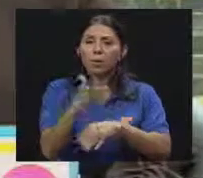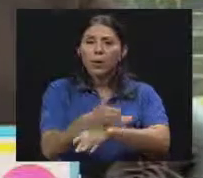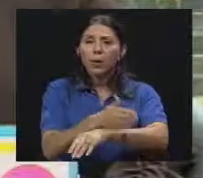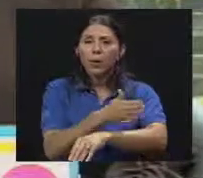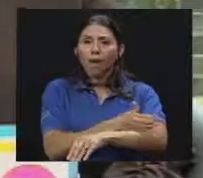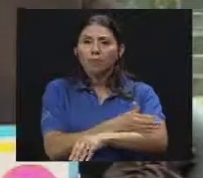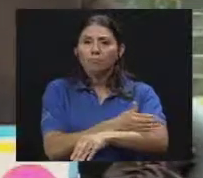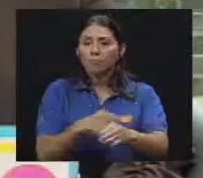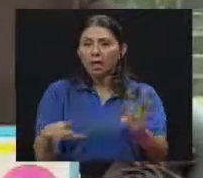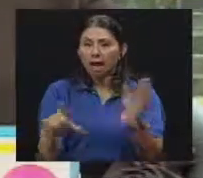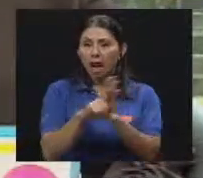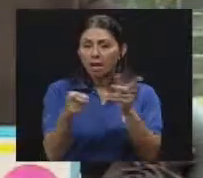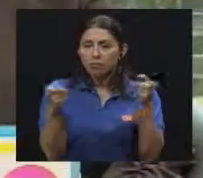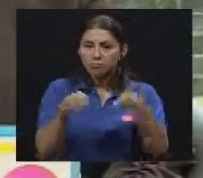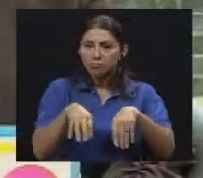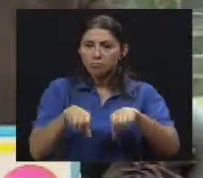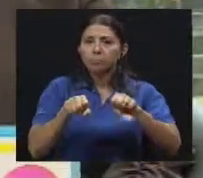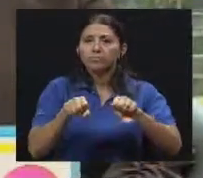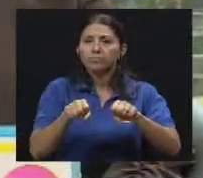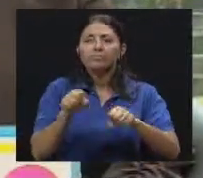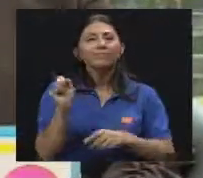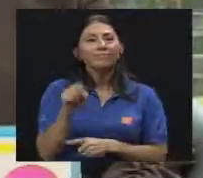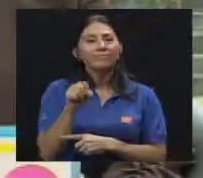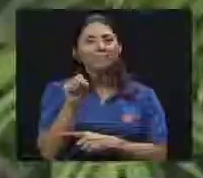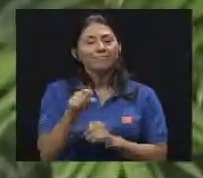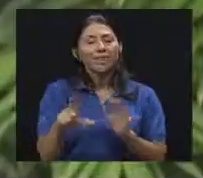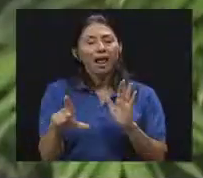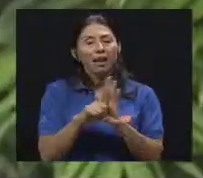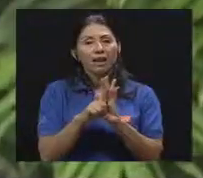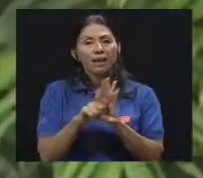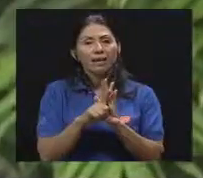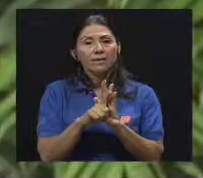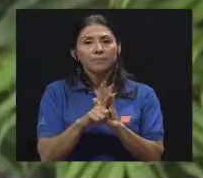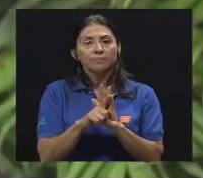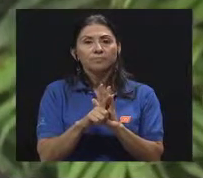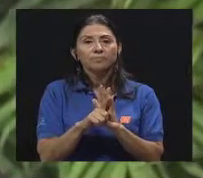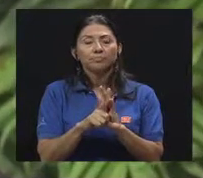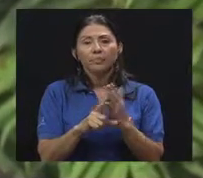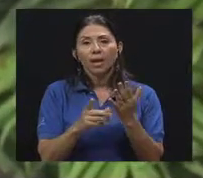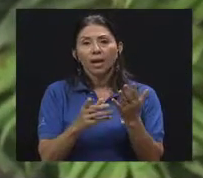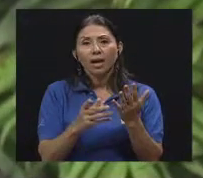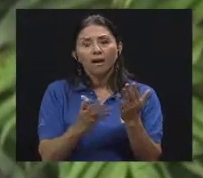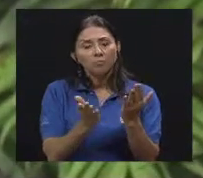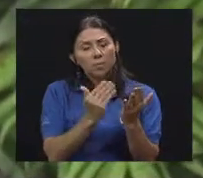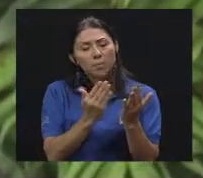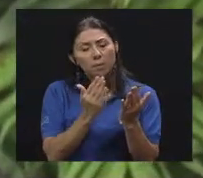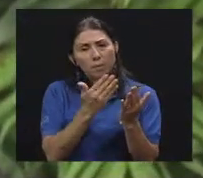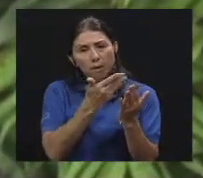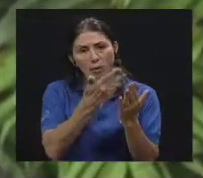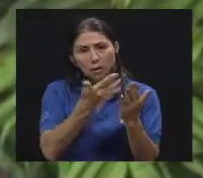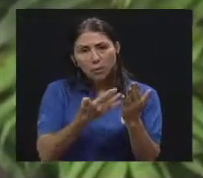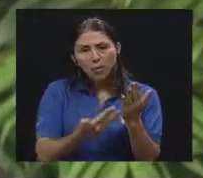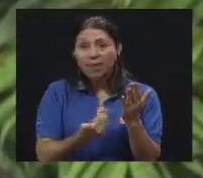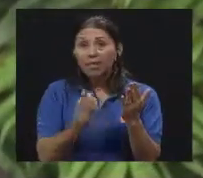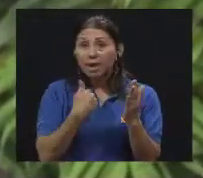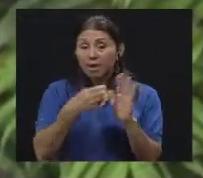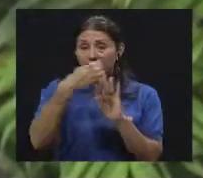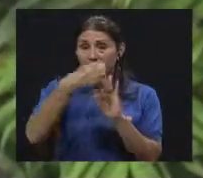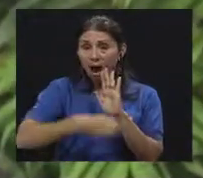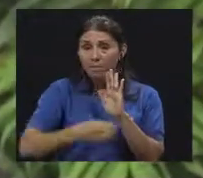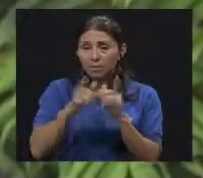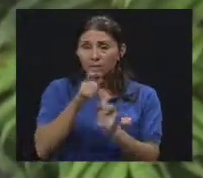y que esta ley se dé. Uh-huh. Sí, la ley tiene dentro de todo su contexto